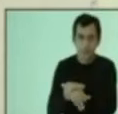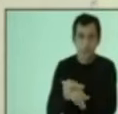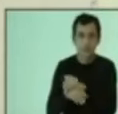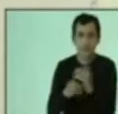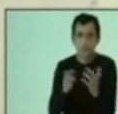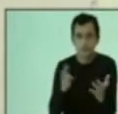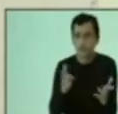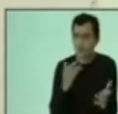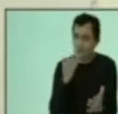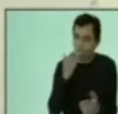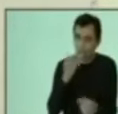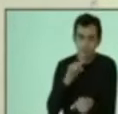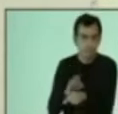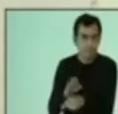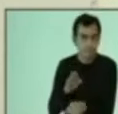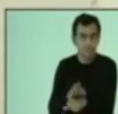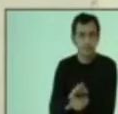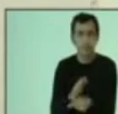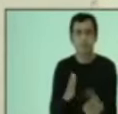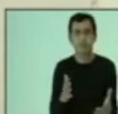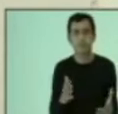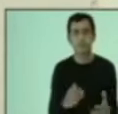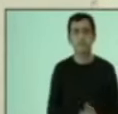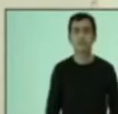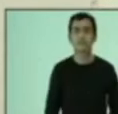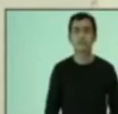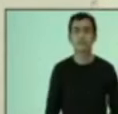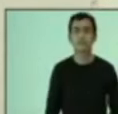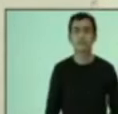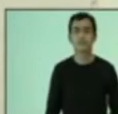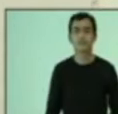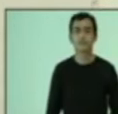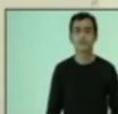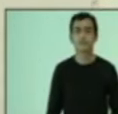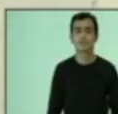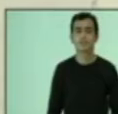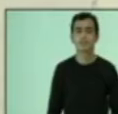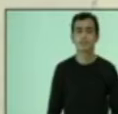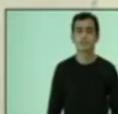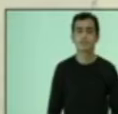tendría un mejor servicio.